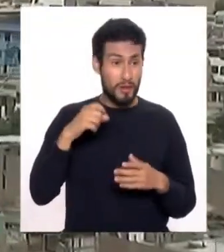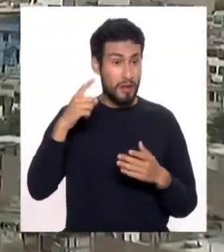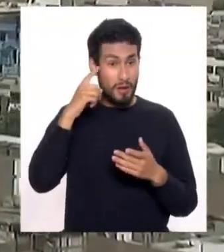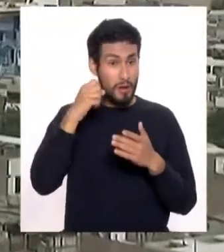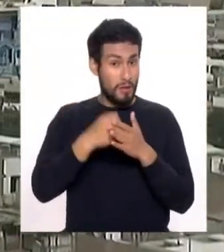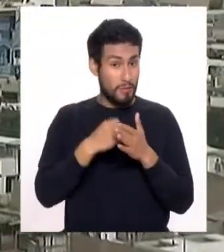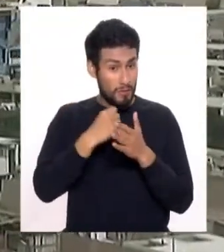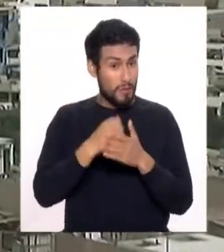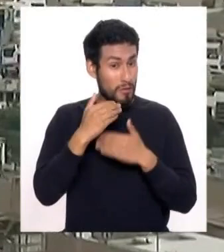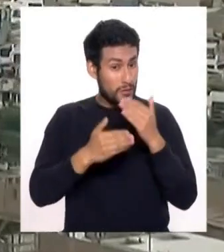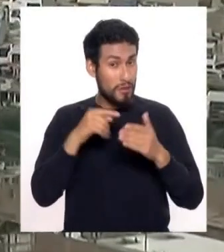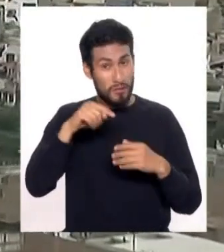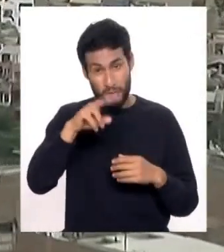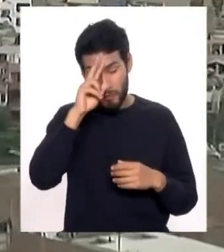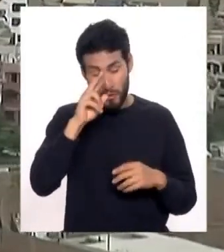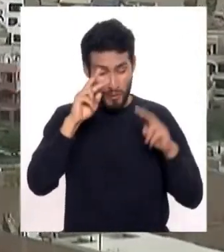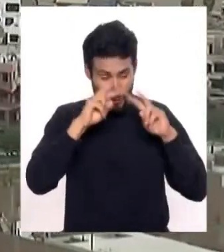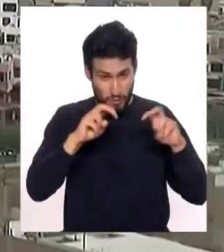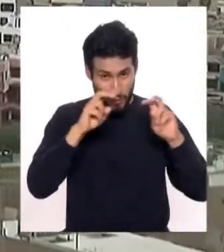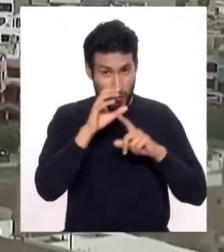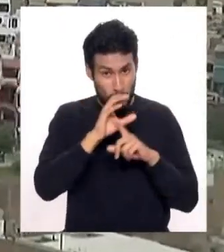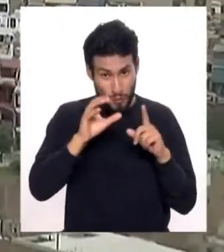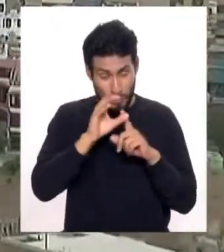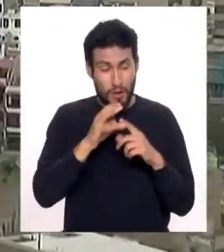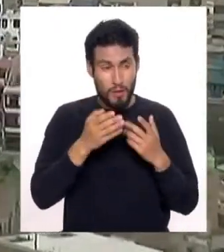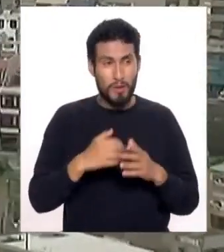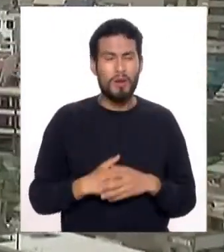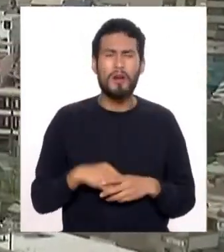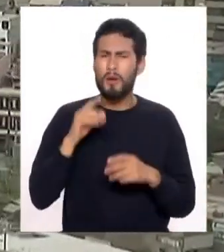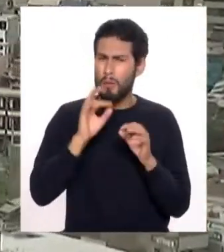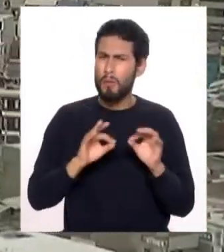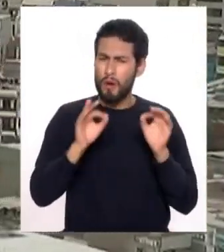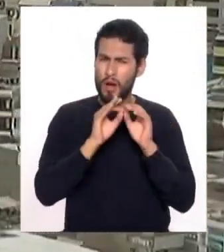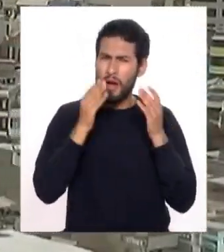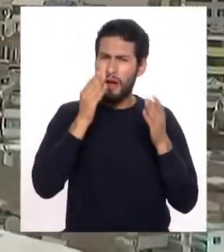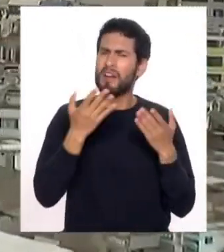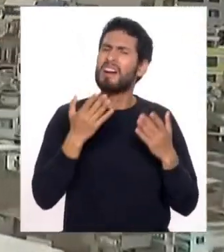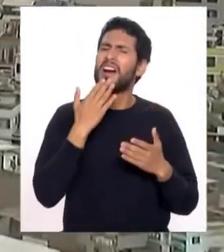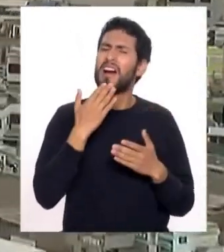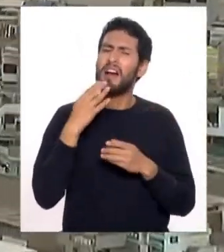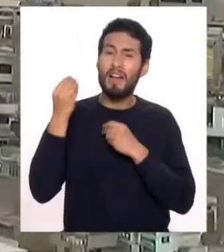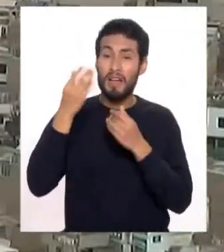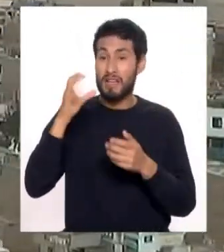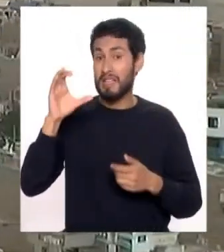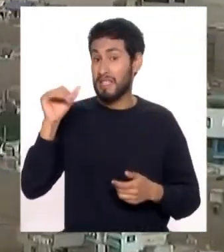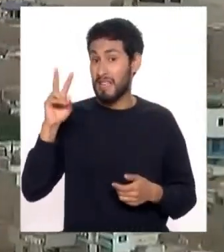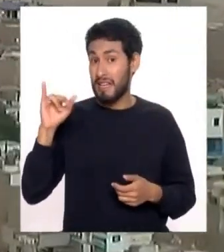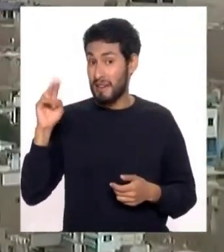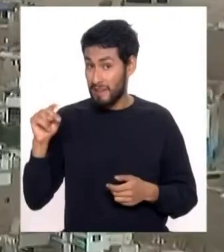también el Perú en las investigaciones culturales, es saber quién influenció a quién, si los chavín aquí